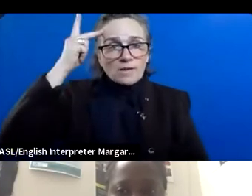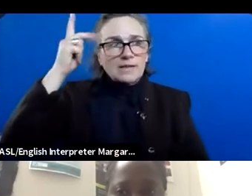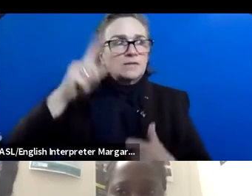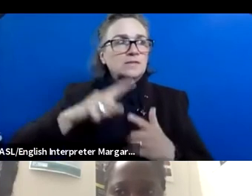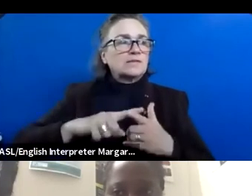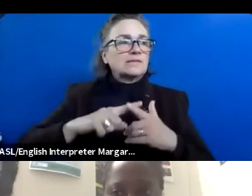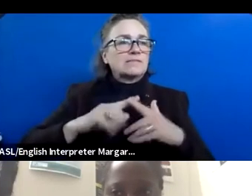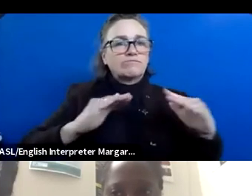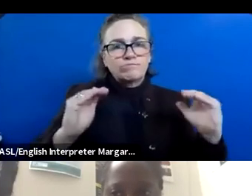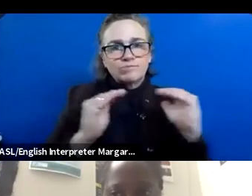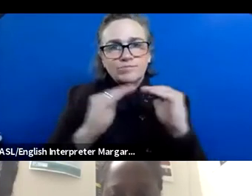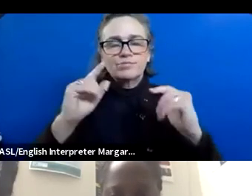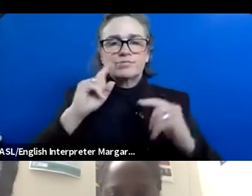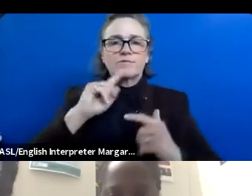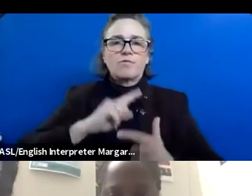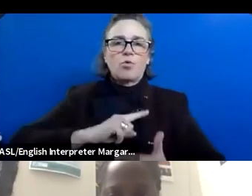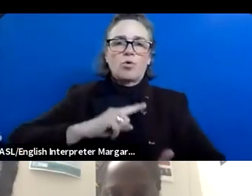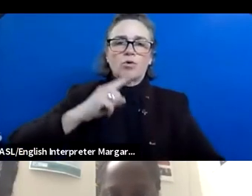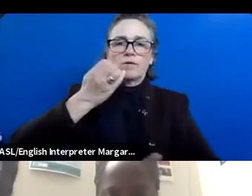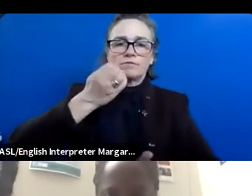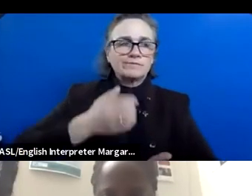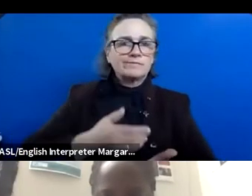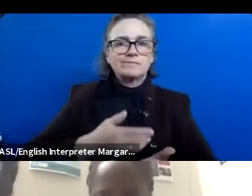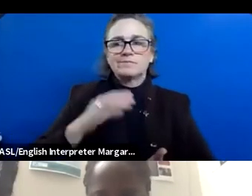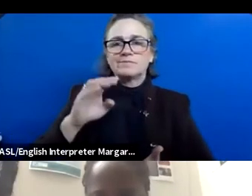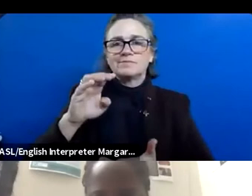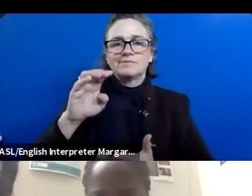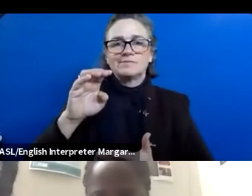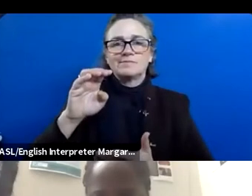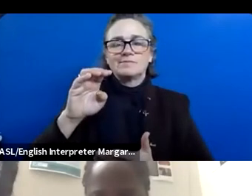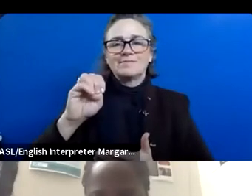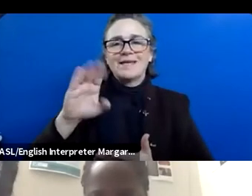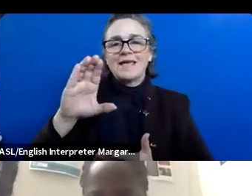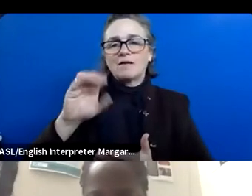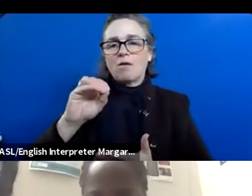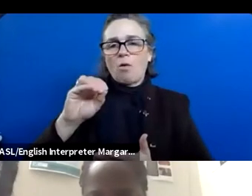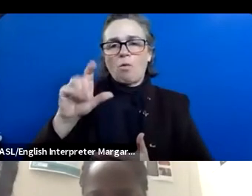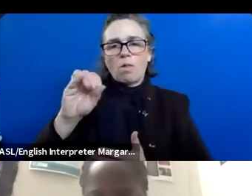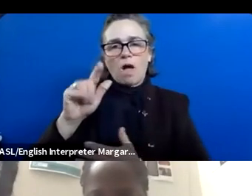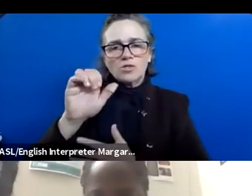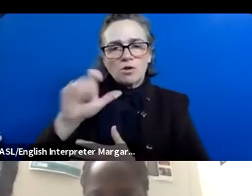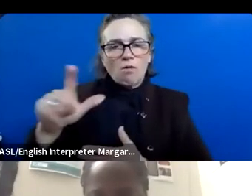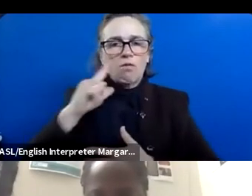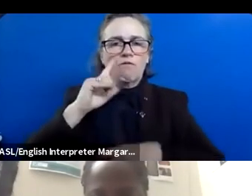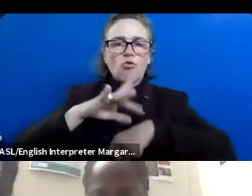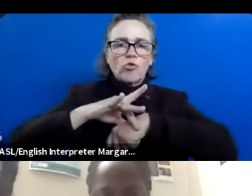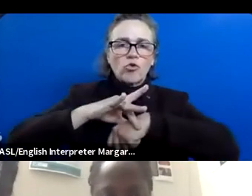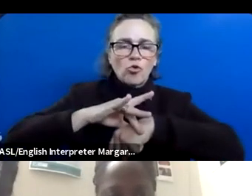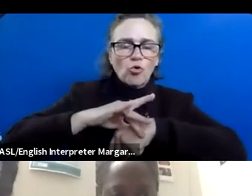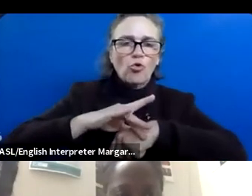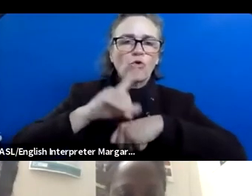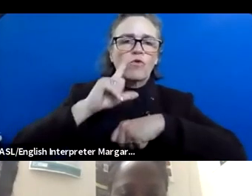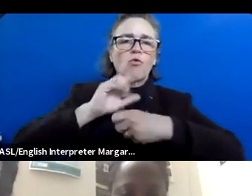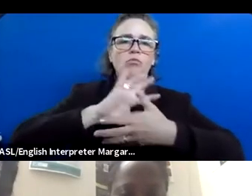cambio que significará mucho para el mundo, y eso significará para estos territorios en concreto